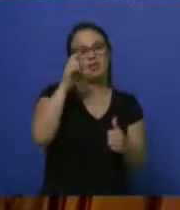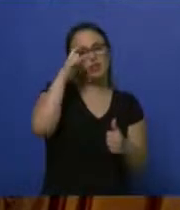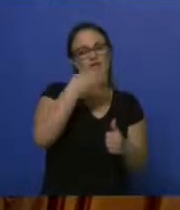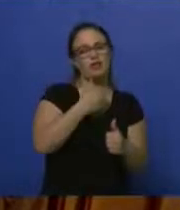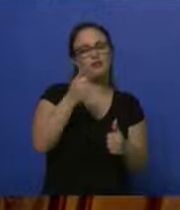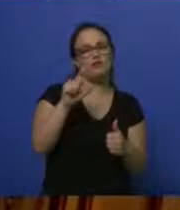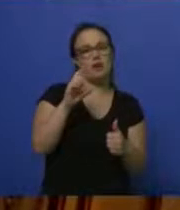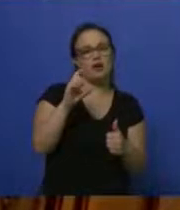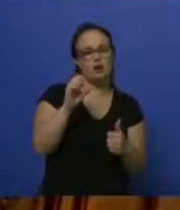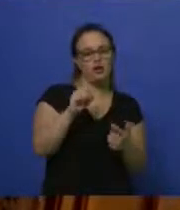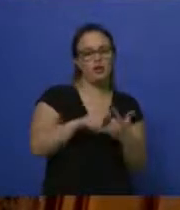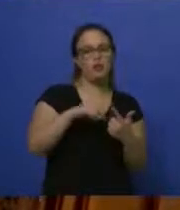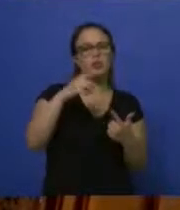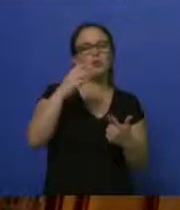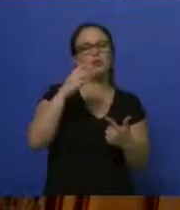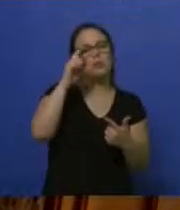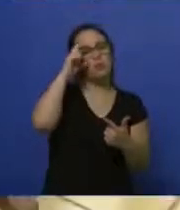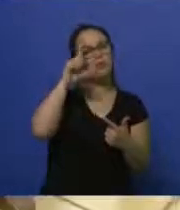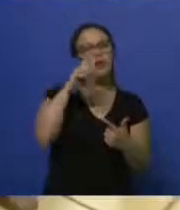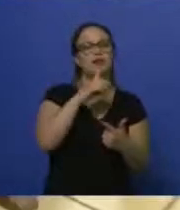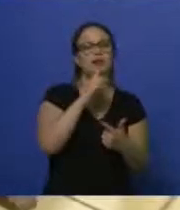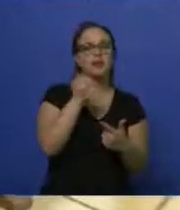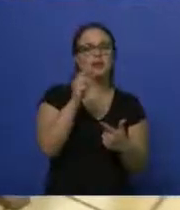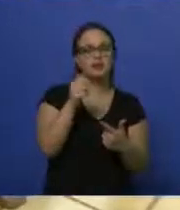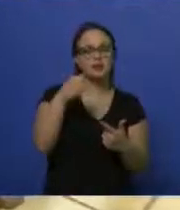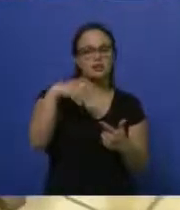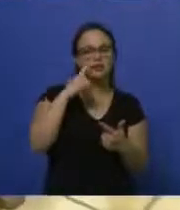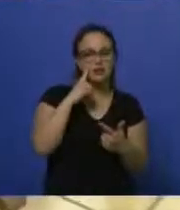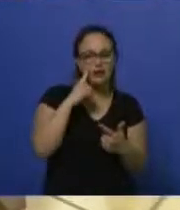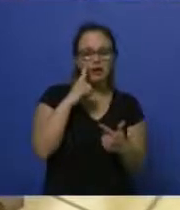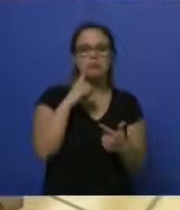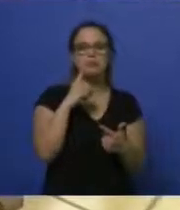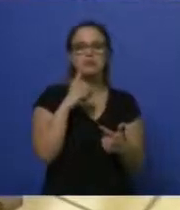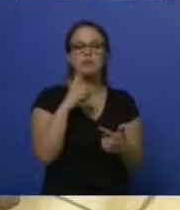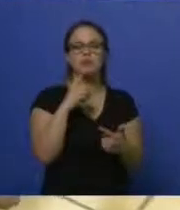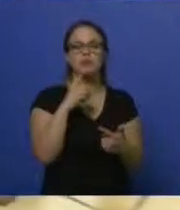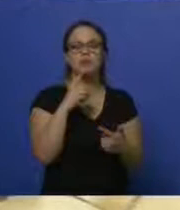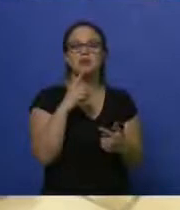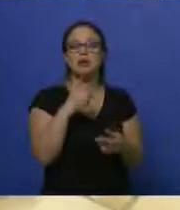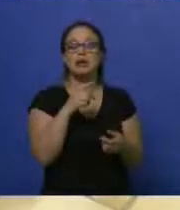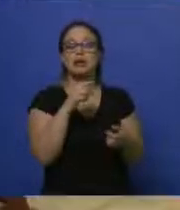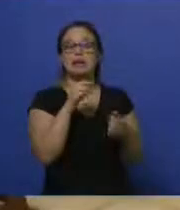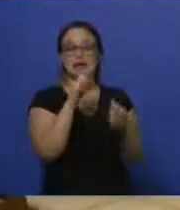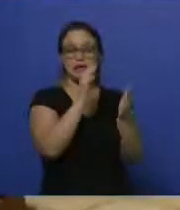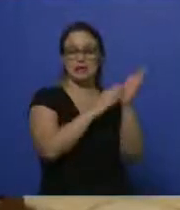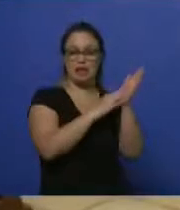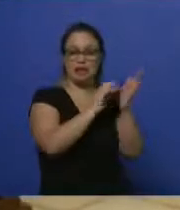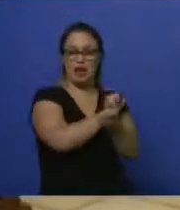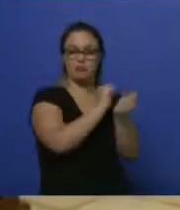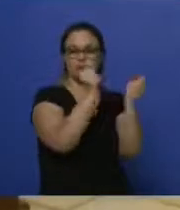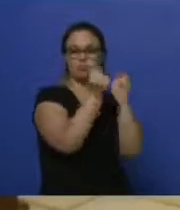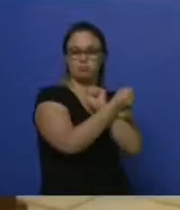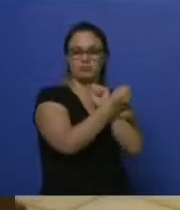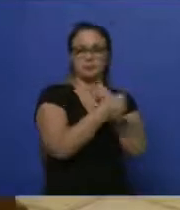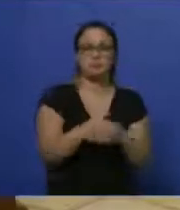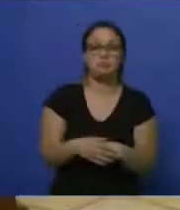otro día participé de una charla justamente en ese tema. Estaban viendo de poder buscar una vuelta y no se la encuentran porque hay que reformar la Carta Orgánica. En algún momento, si no es ahora, será